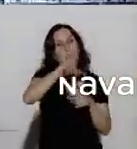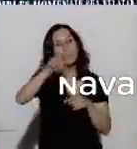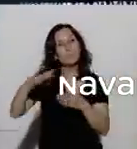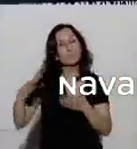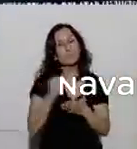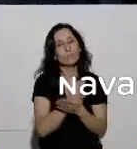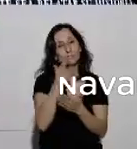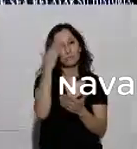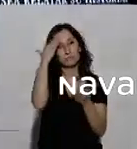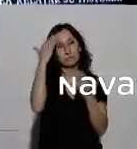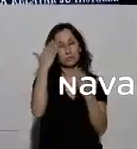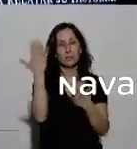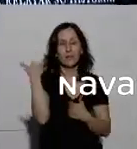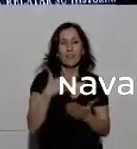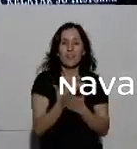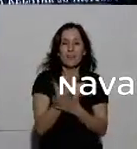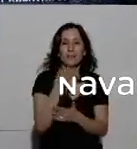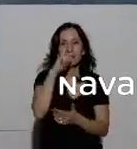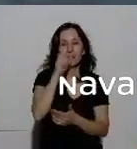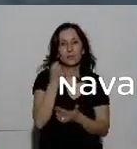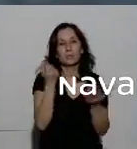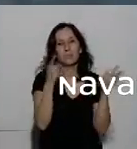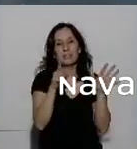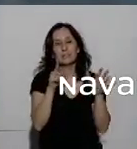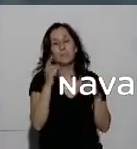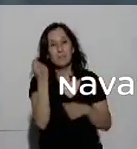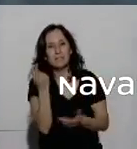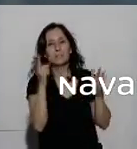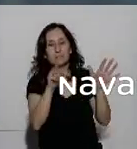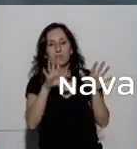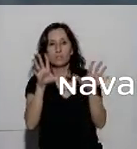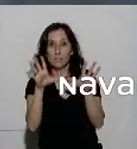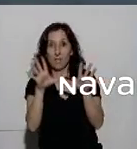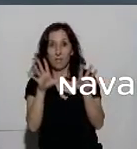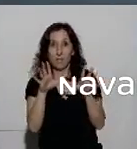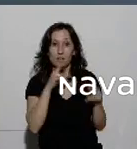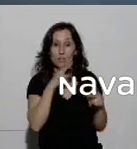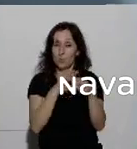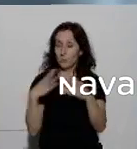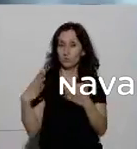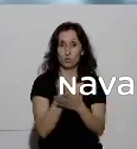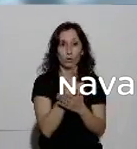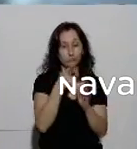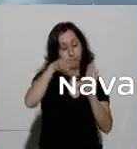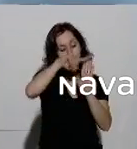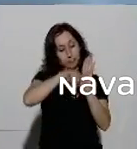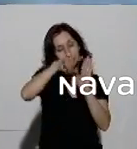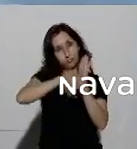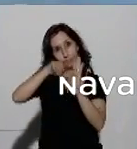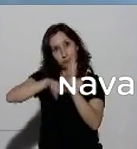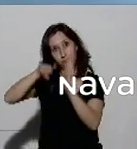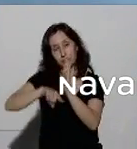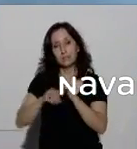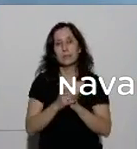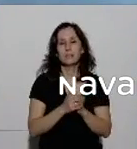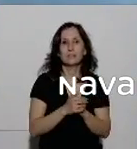procesadas los días 7 y 8 de noviembre de 1610, todas ellas acusadas de practicar la brujería. Y si os fijáis, había también